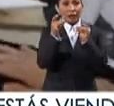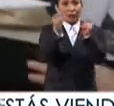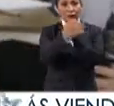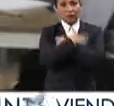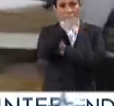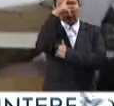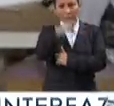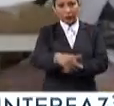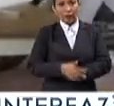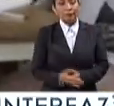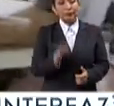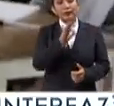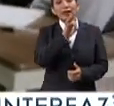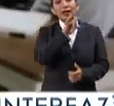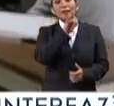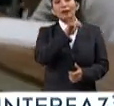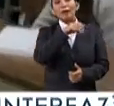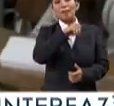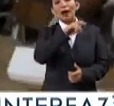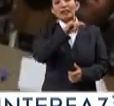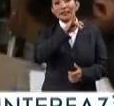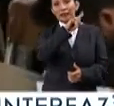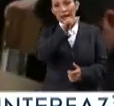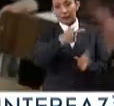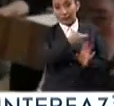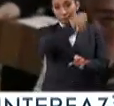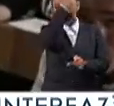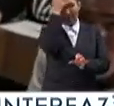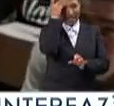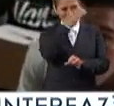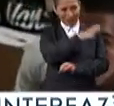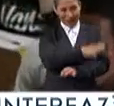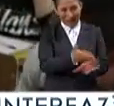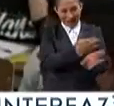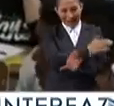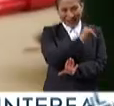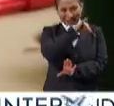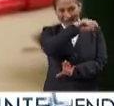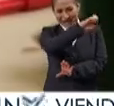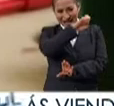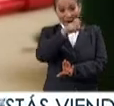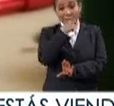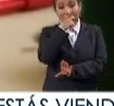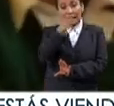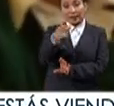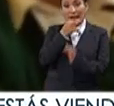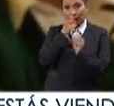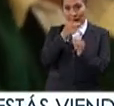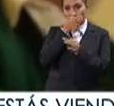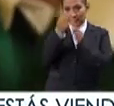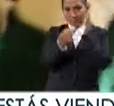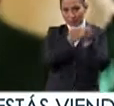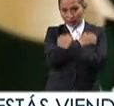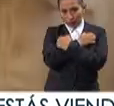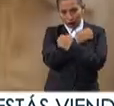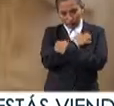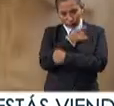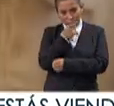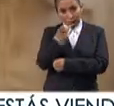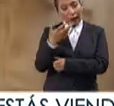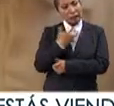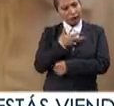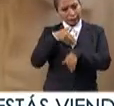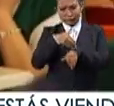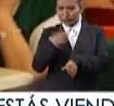educación en méxico felipe martínez rizo quien fuera el primer director general del inea dice la agencia informativa de educación que